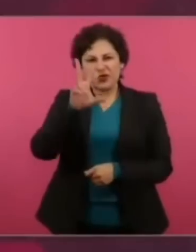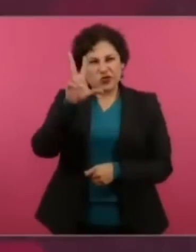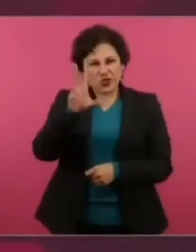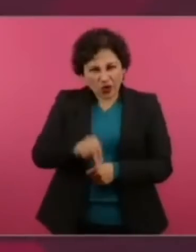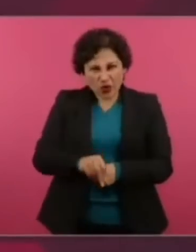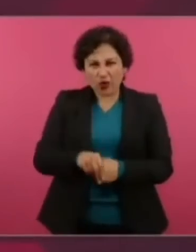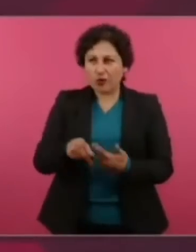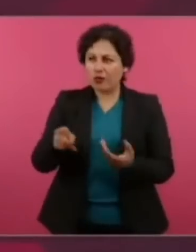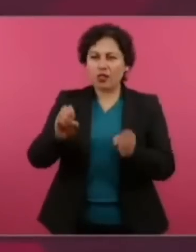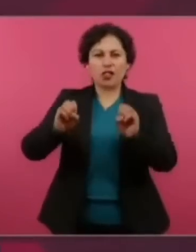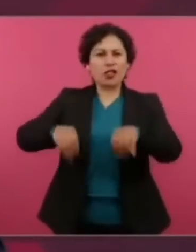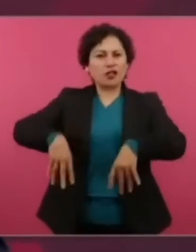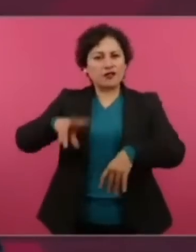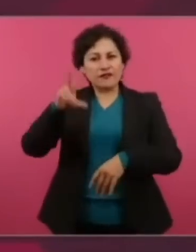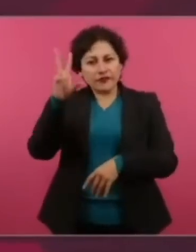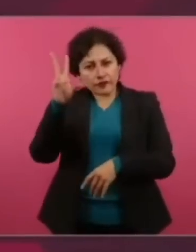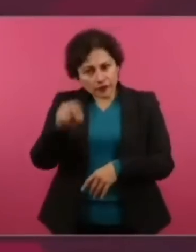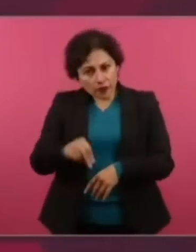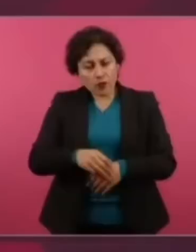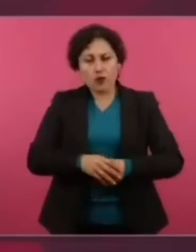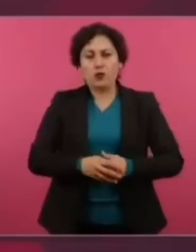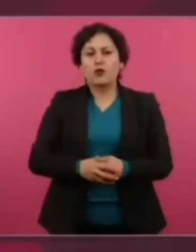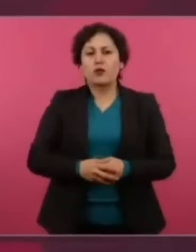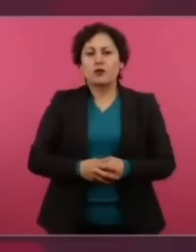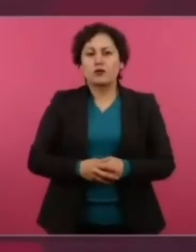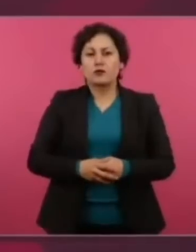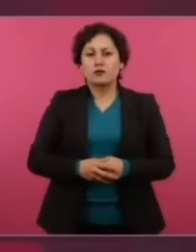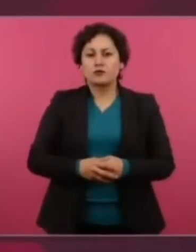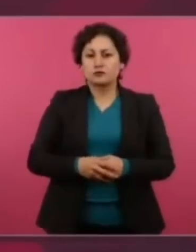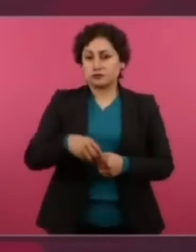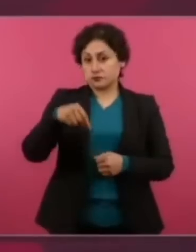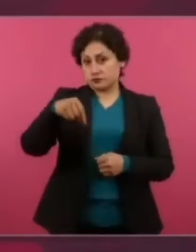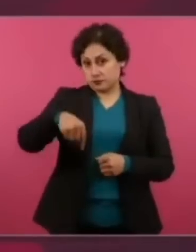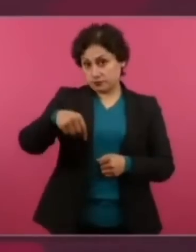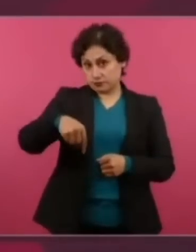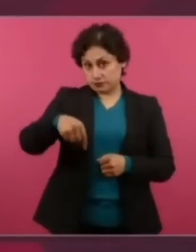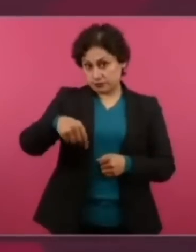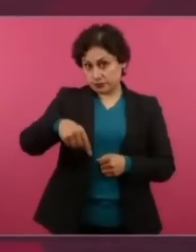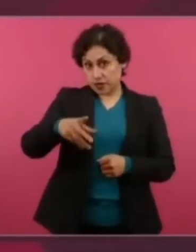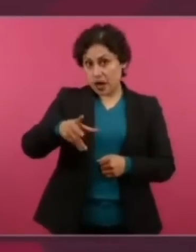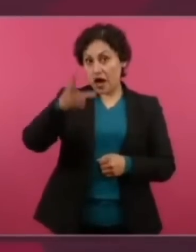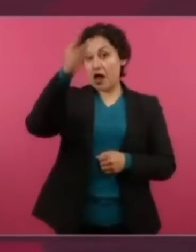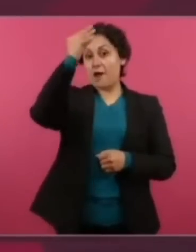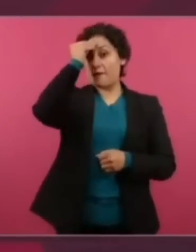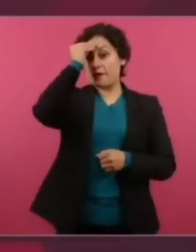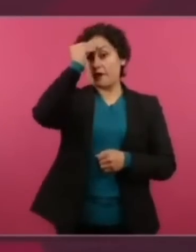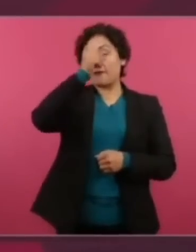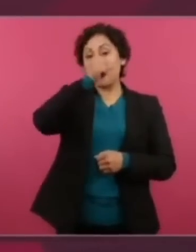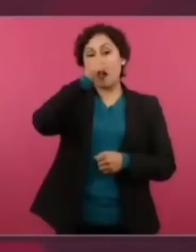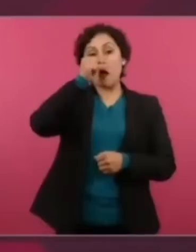No, aquí la enseñanza mayor de Juárez,